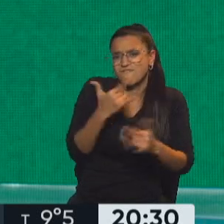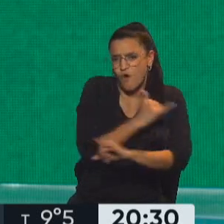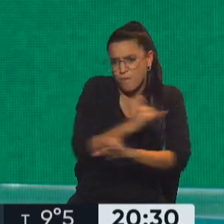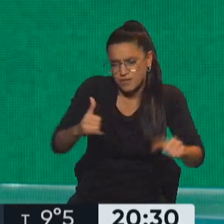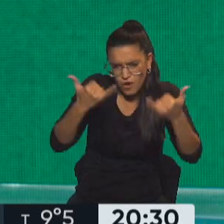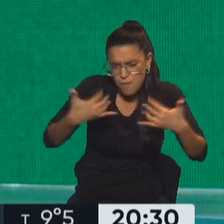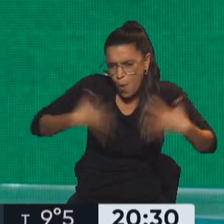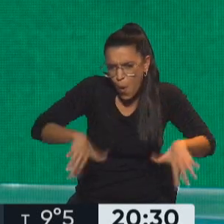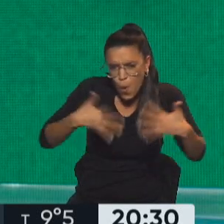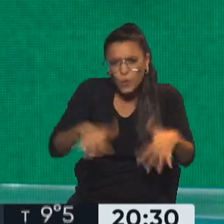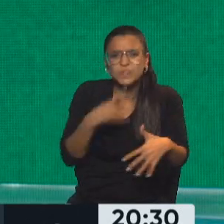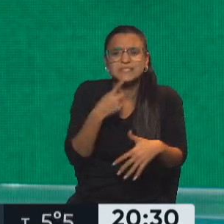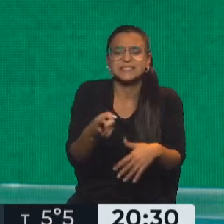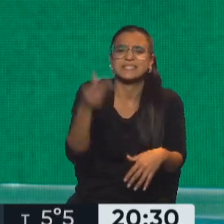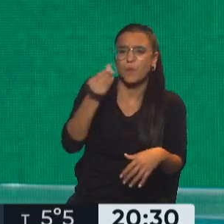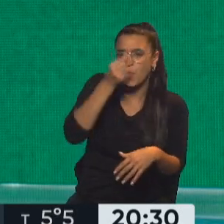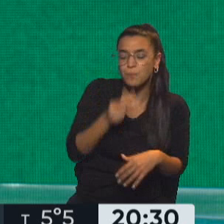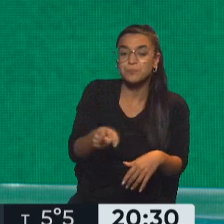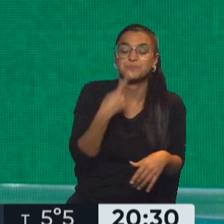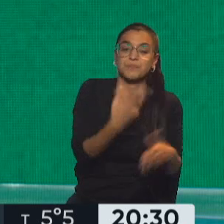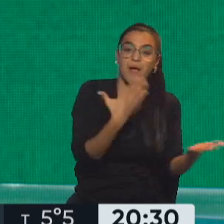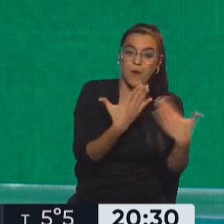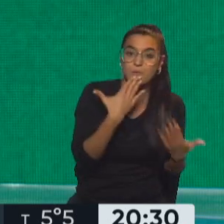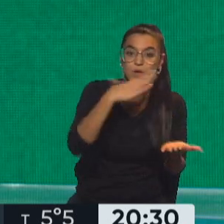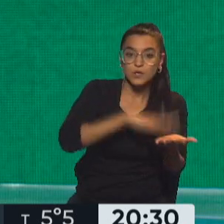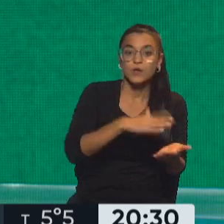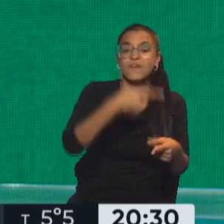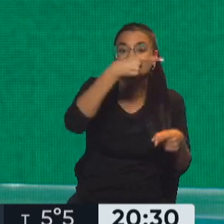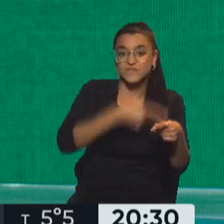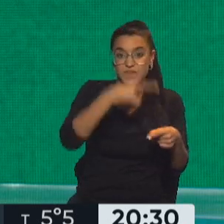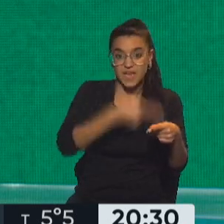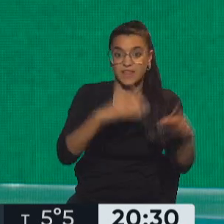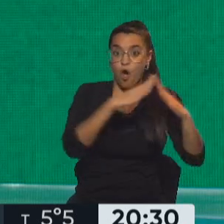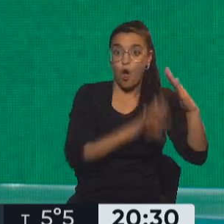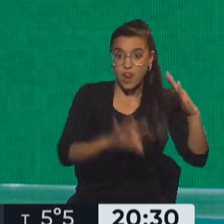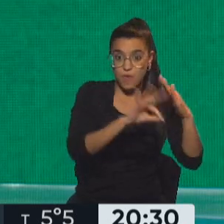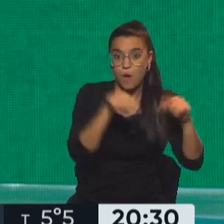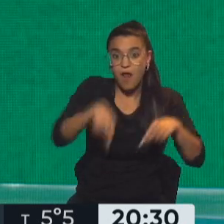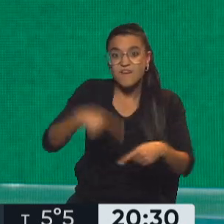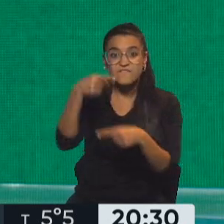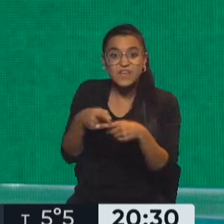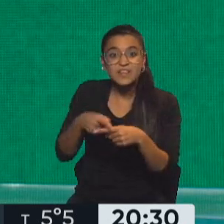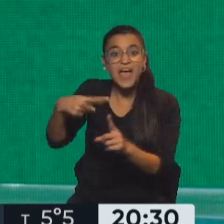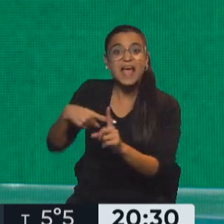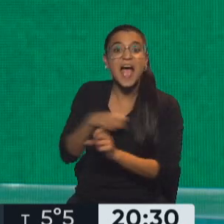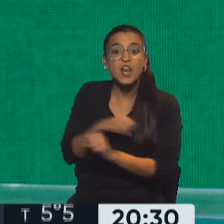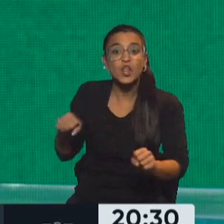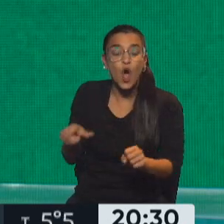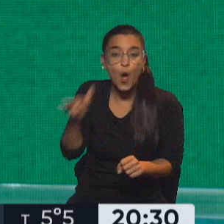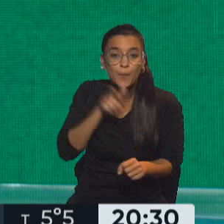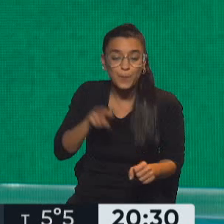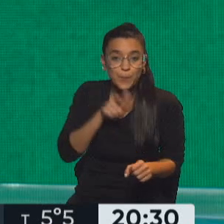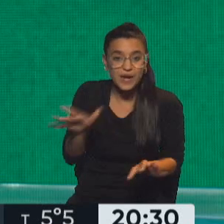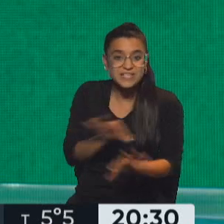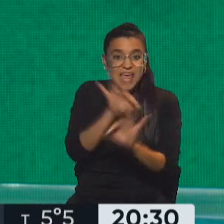supuesto, muchísima que ha dejado el fin de semana. Y pasamos de hablar de la fiesta en Olivos a hablar de la fiesta de Lilita Carrió. Parece que